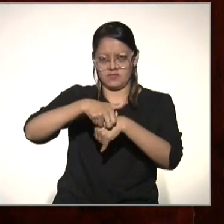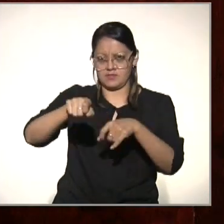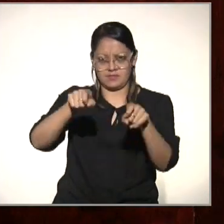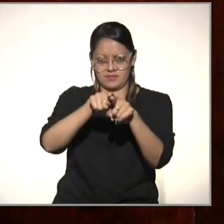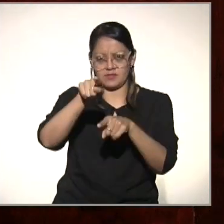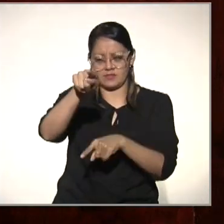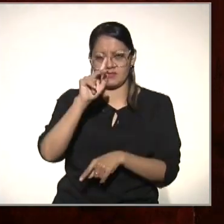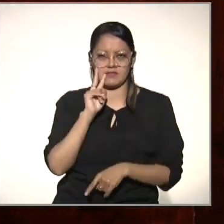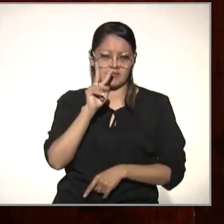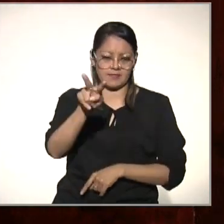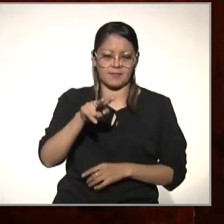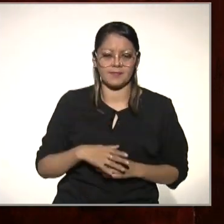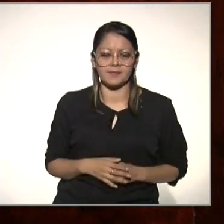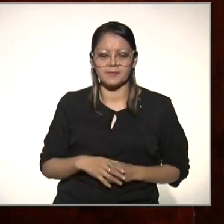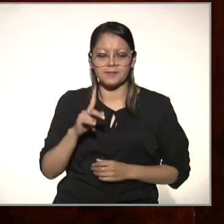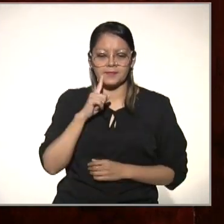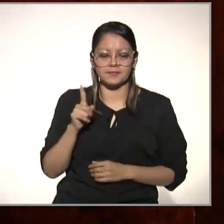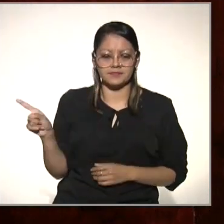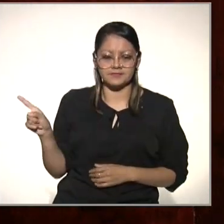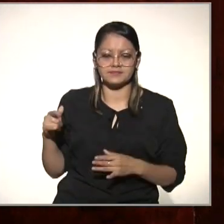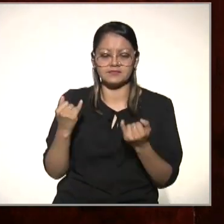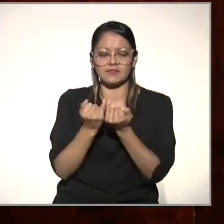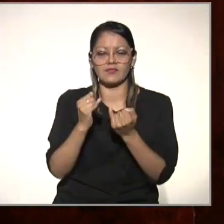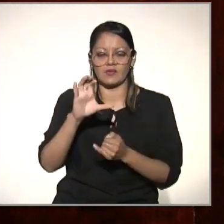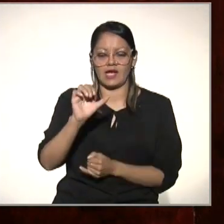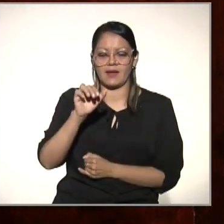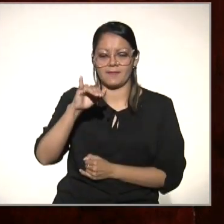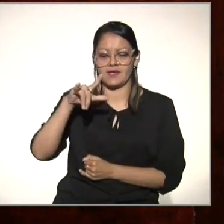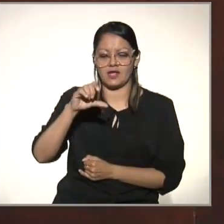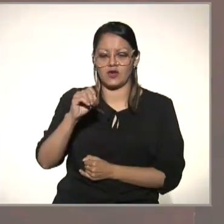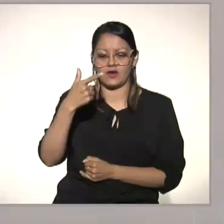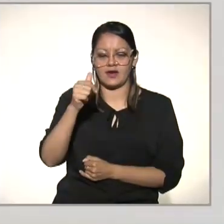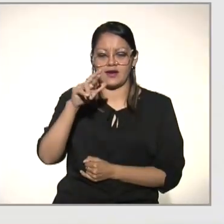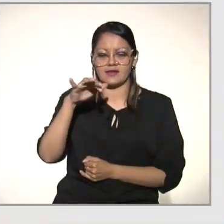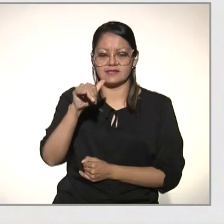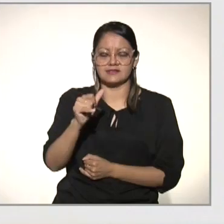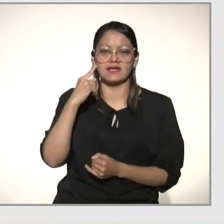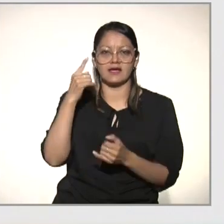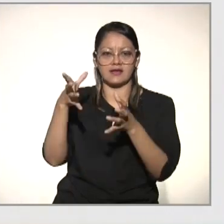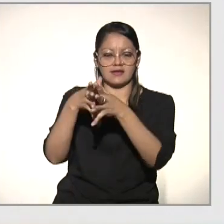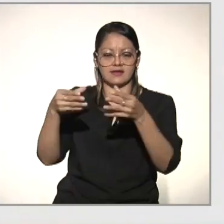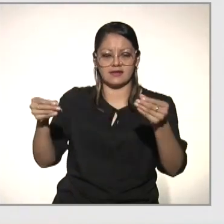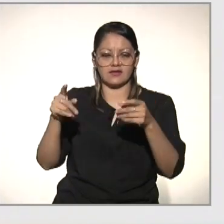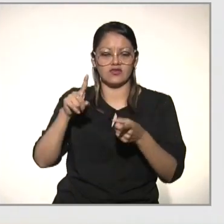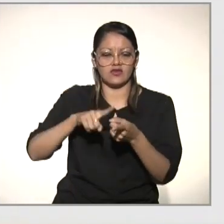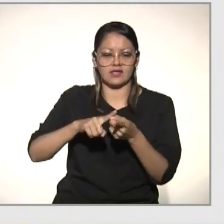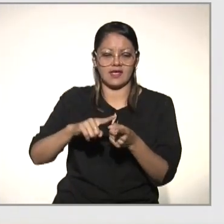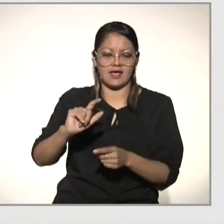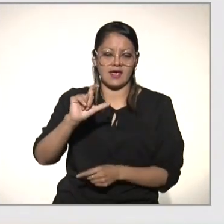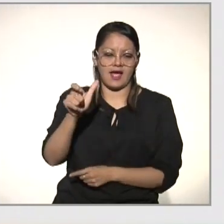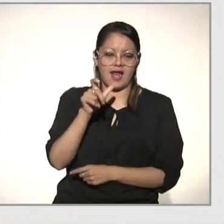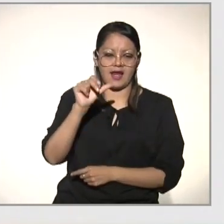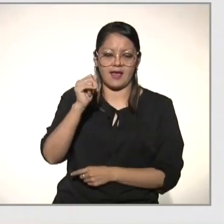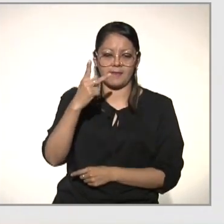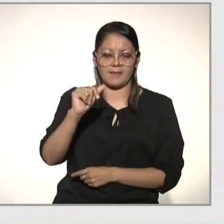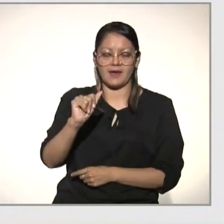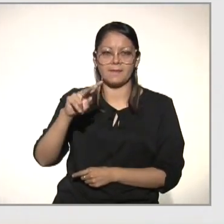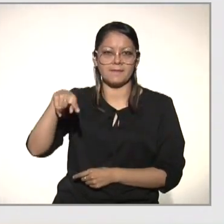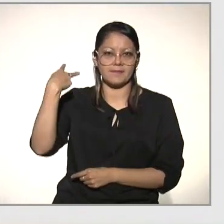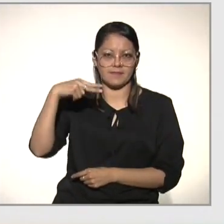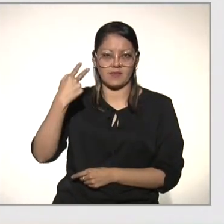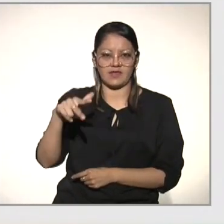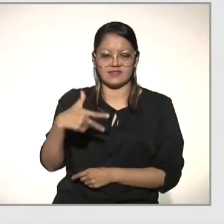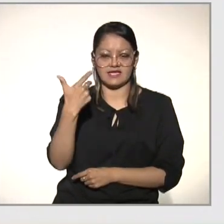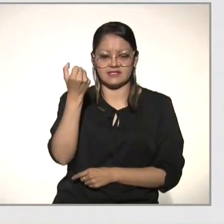aparecen en pantalla. Entonces, voy a iniciar con Camilo García Flores. Él desapareció en Jalapa, Veracruz, el 13 de septiembre